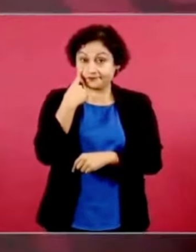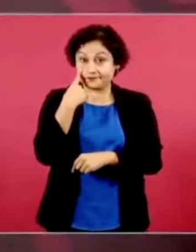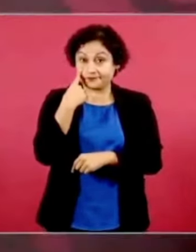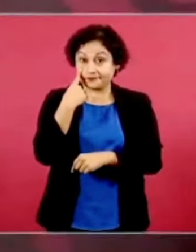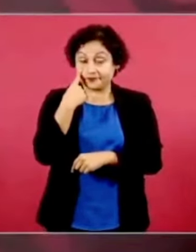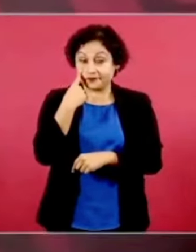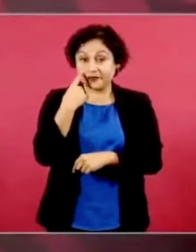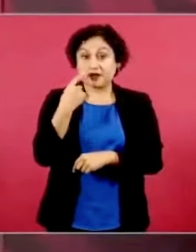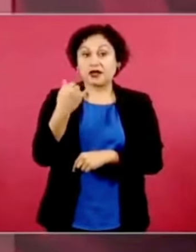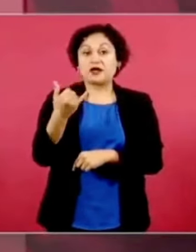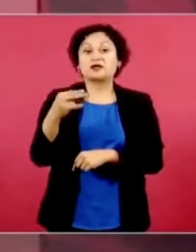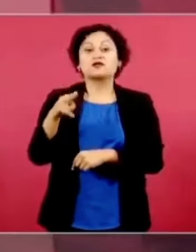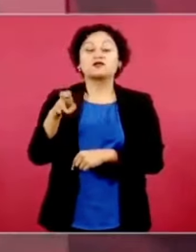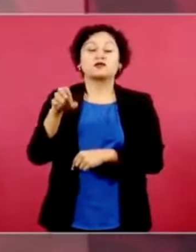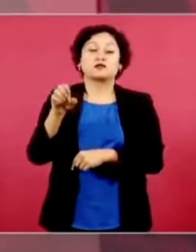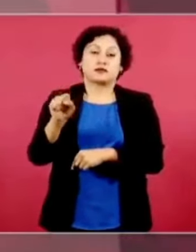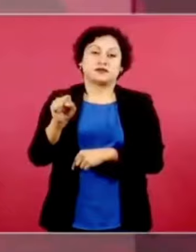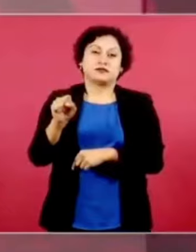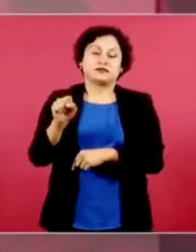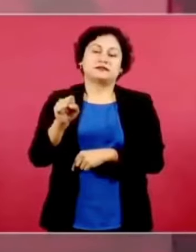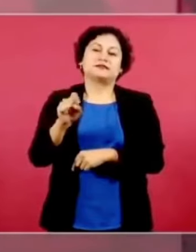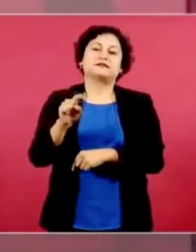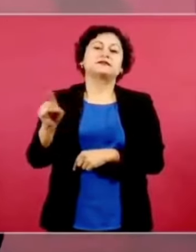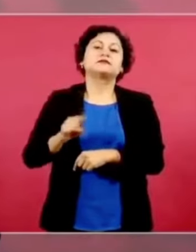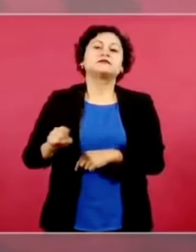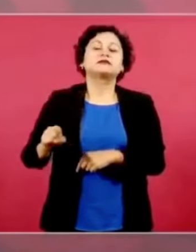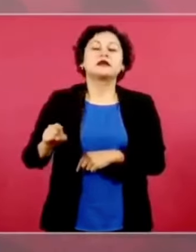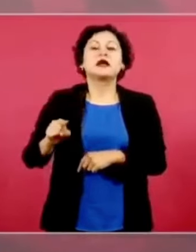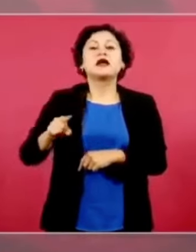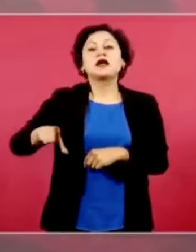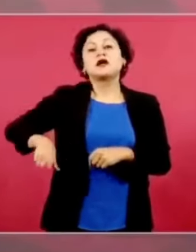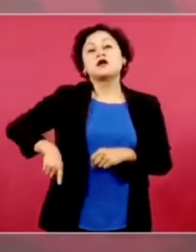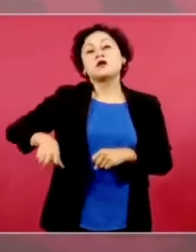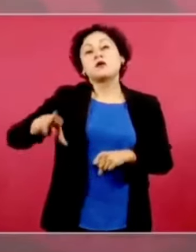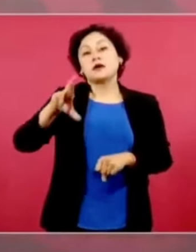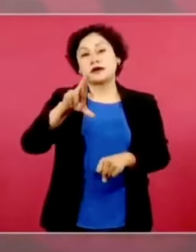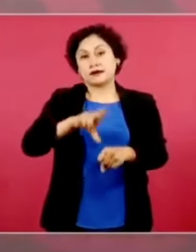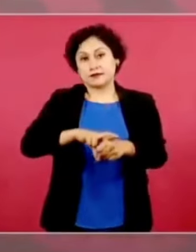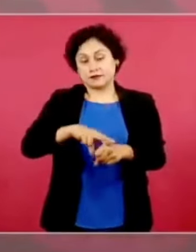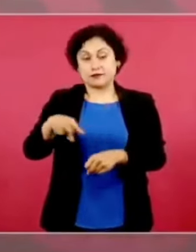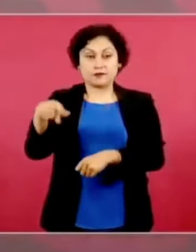Yunes de gobernador en Veracruz.